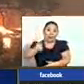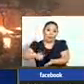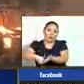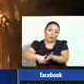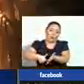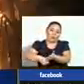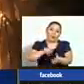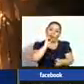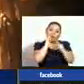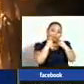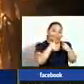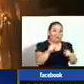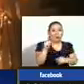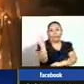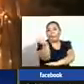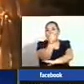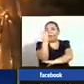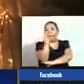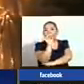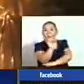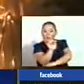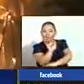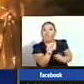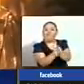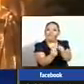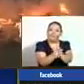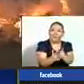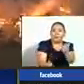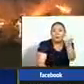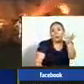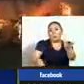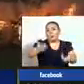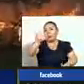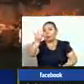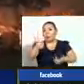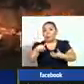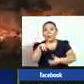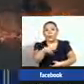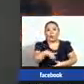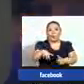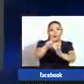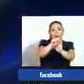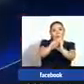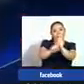declaró una emergencia por estos incendios forestales que arden en todo el estado.